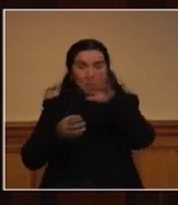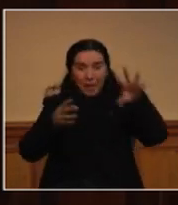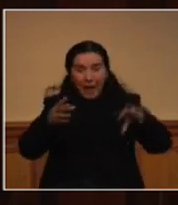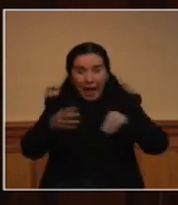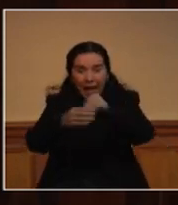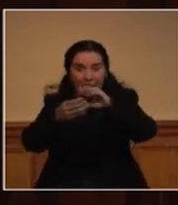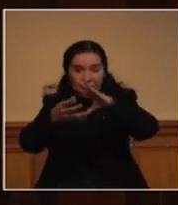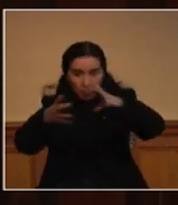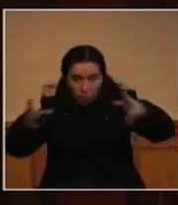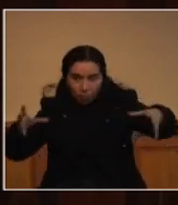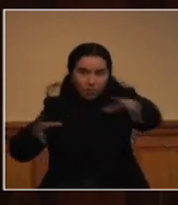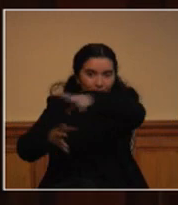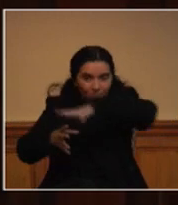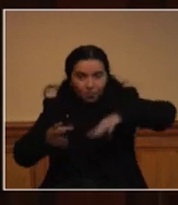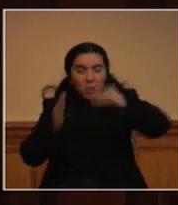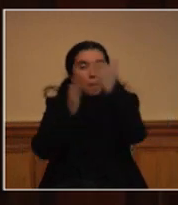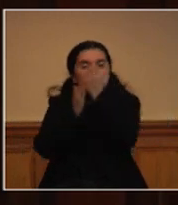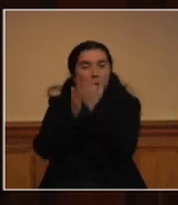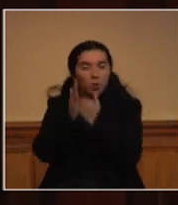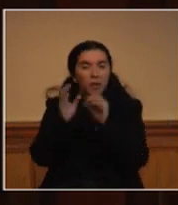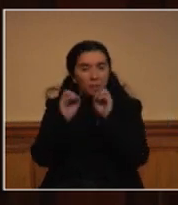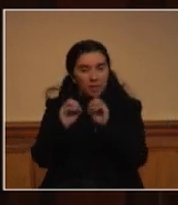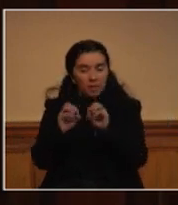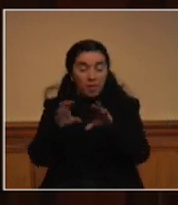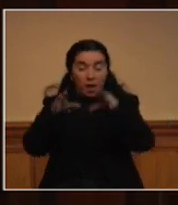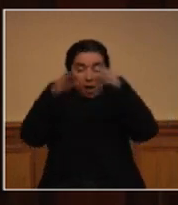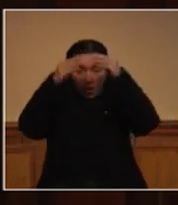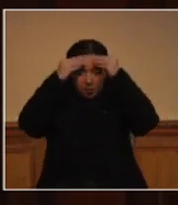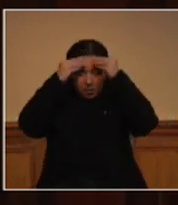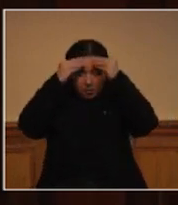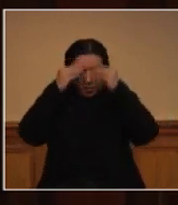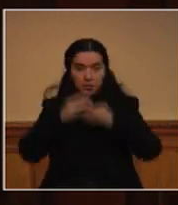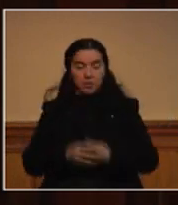de nuestros programas de aprendizaje.